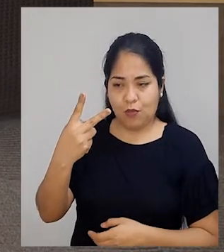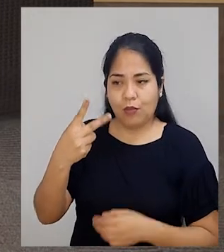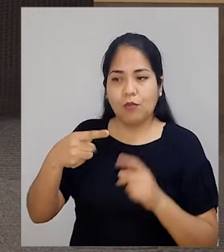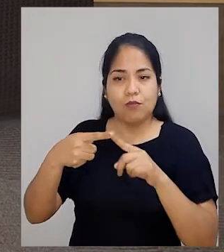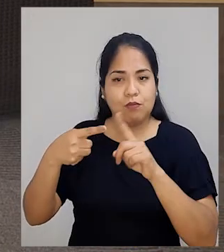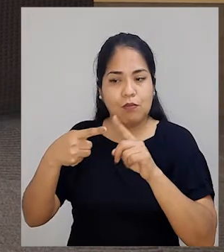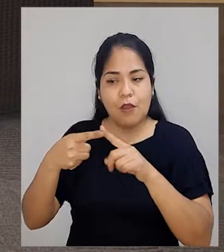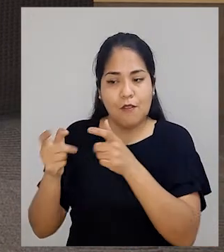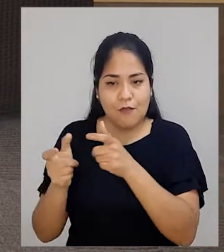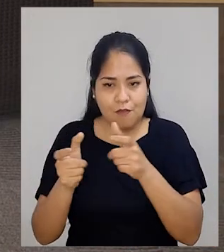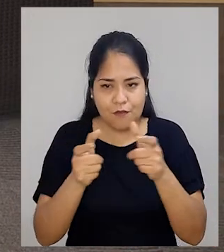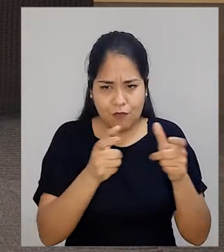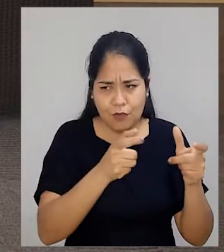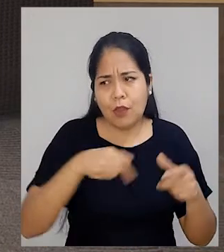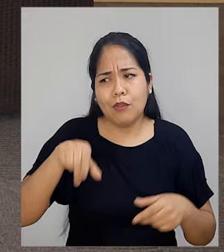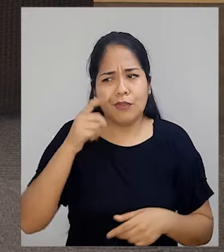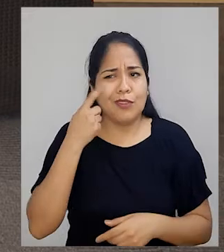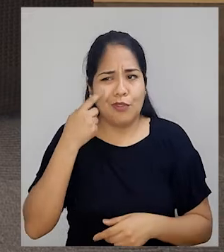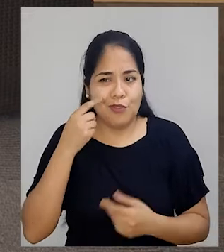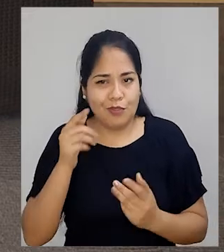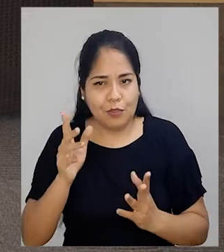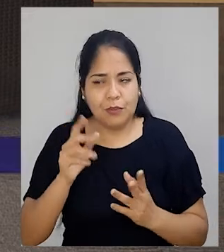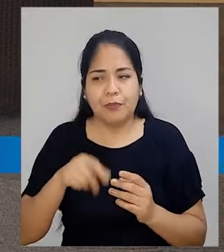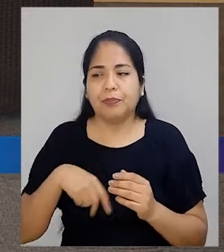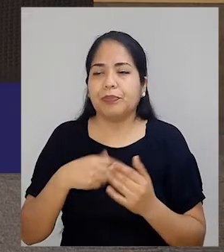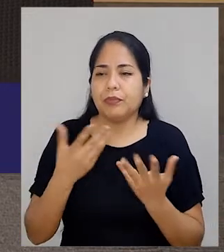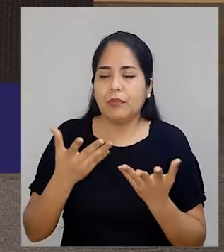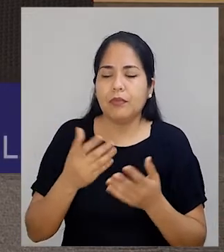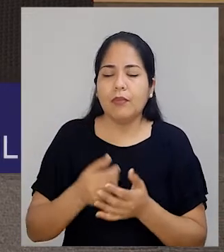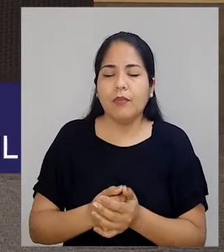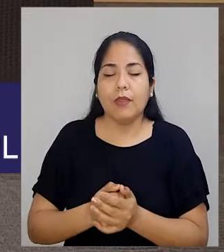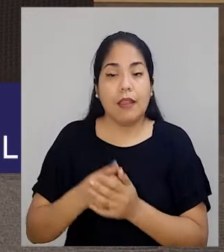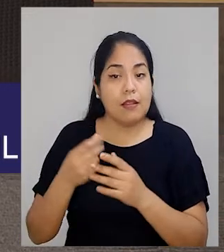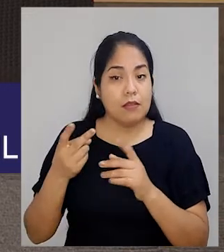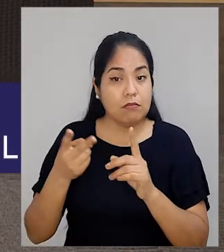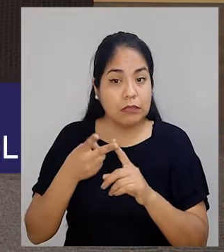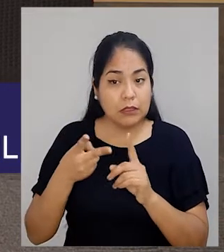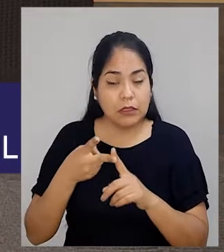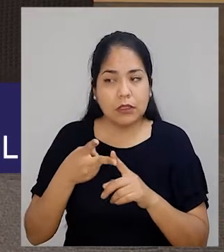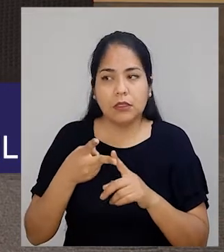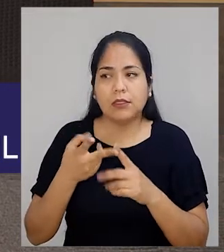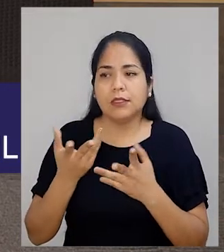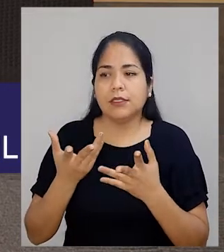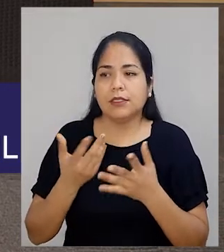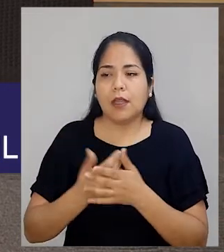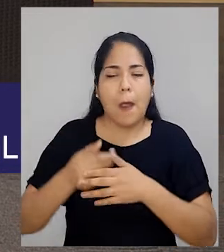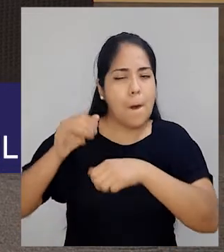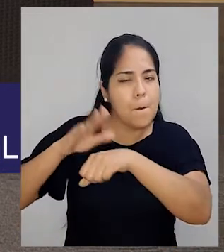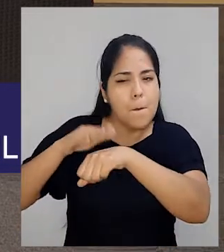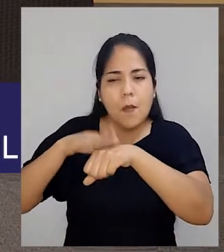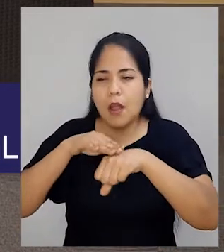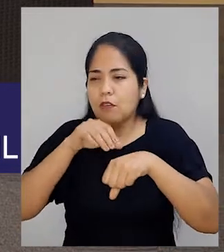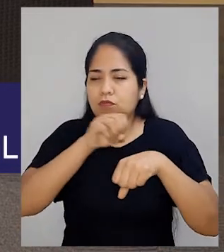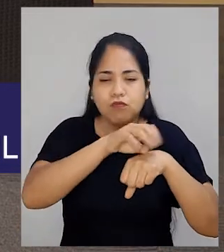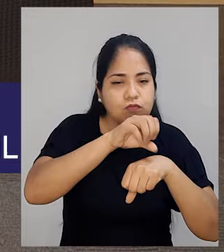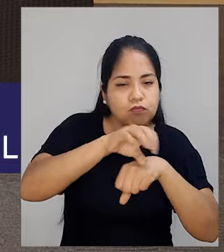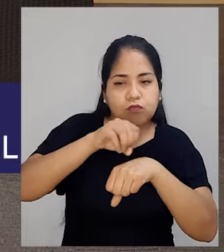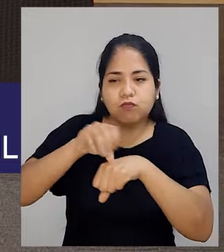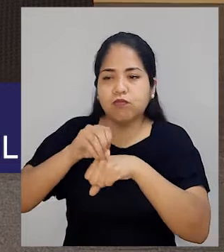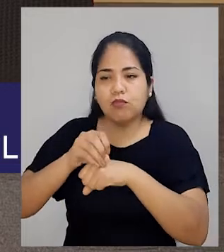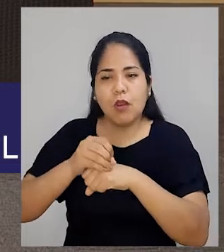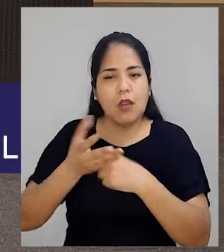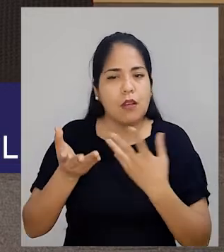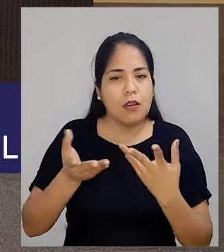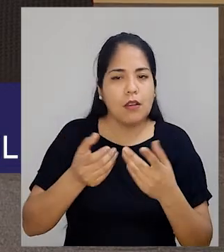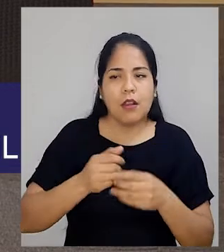dos roles. Un rol fiscalizador, que de pronto es el rol más conocido de la institución, pero tenemos también un rol